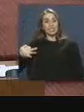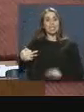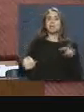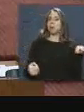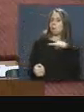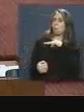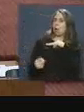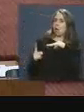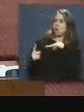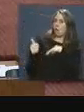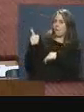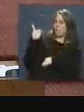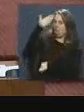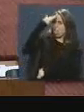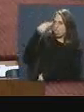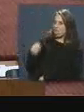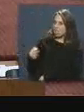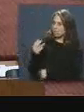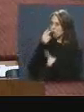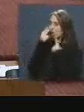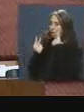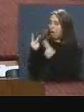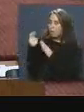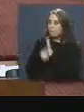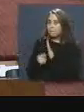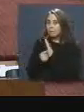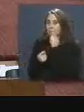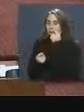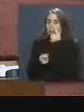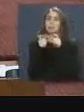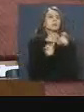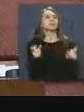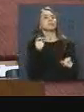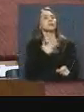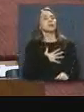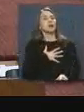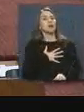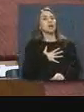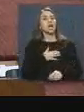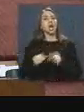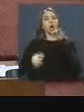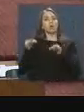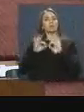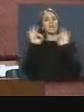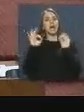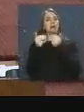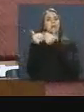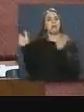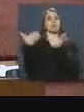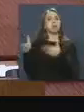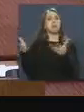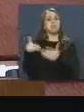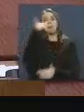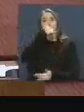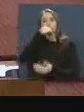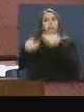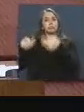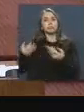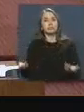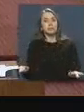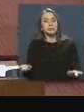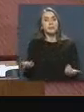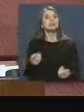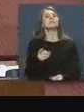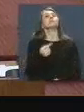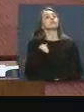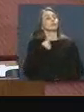como hemos venido apreciando estos meses, se instala la idea de impunidad que no queremos. Yo creo, señor presidente,